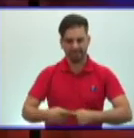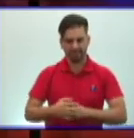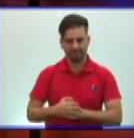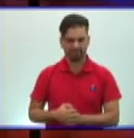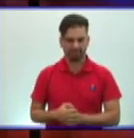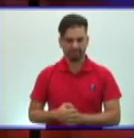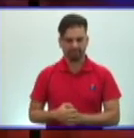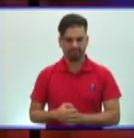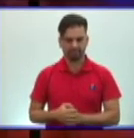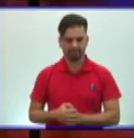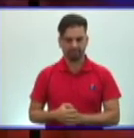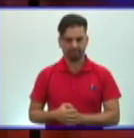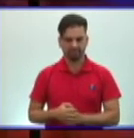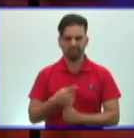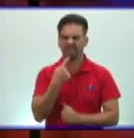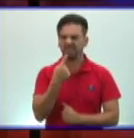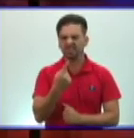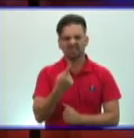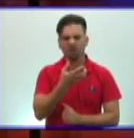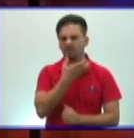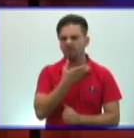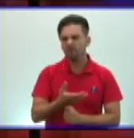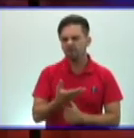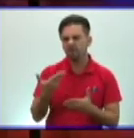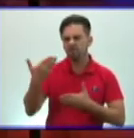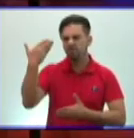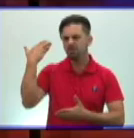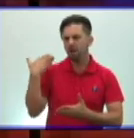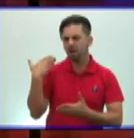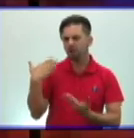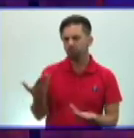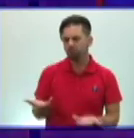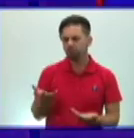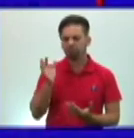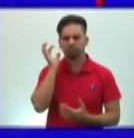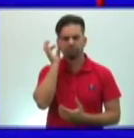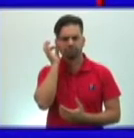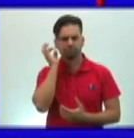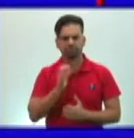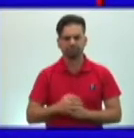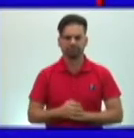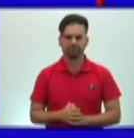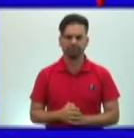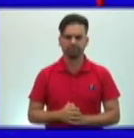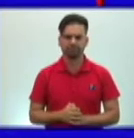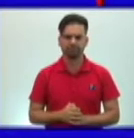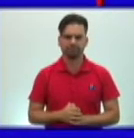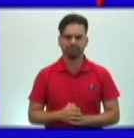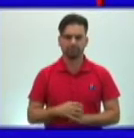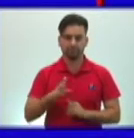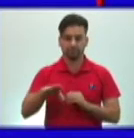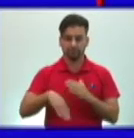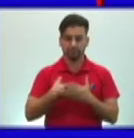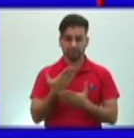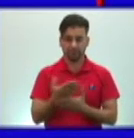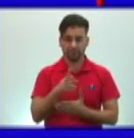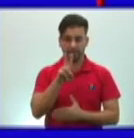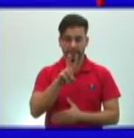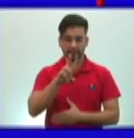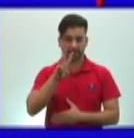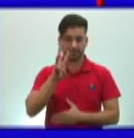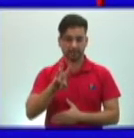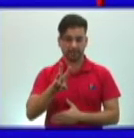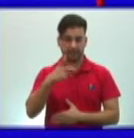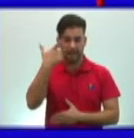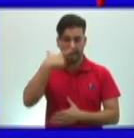lo que dijo o ha dicho Fidel al respecto? Plantea el 23 de agosto de